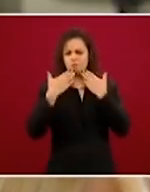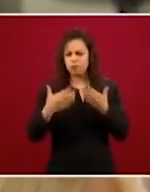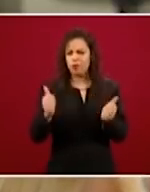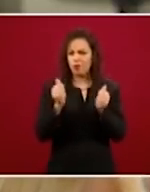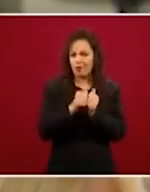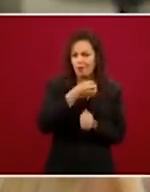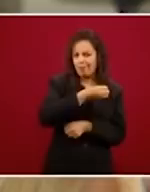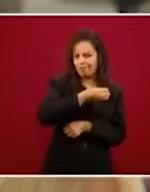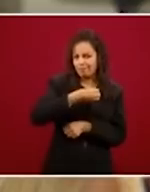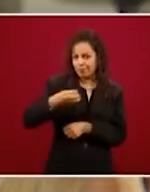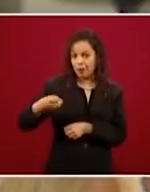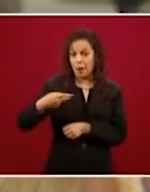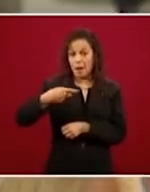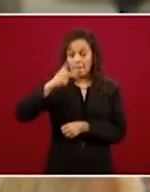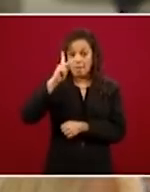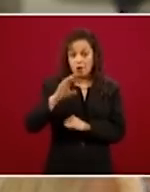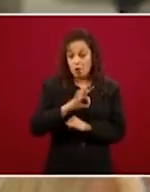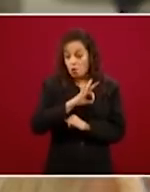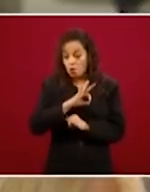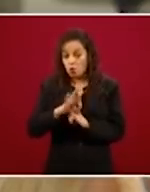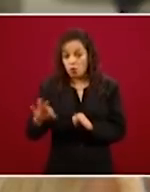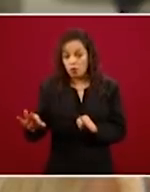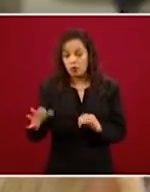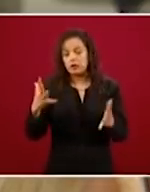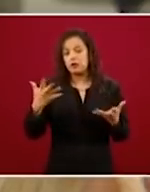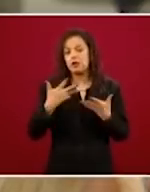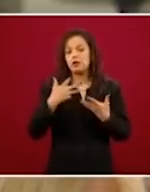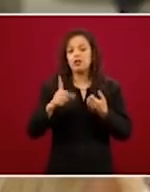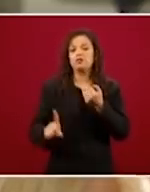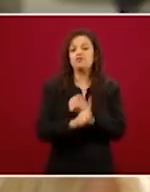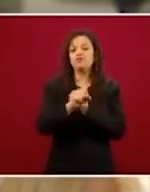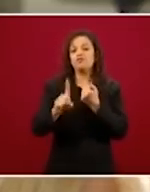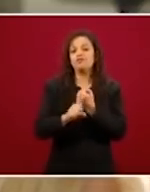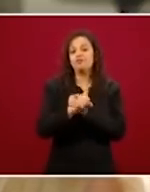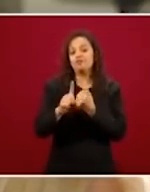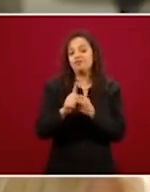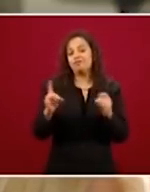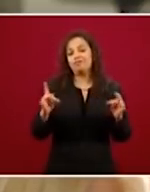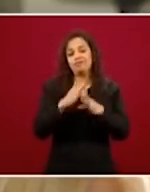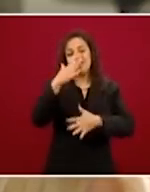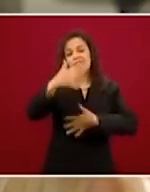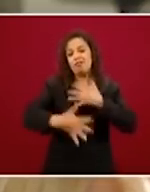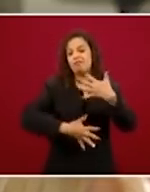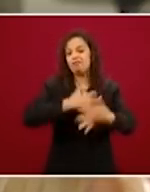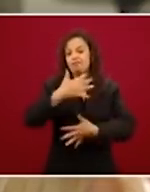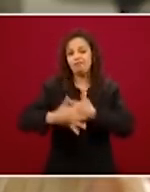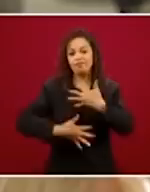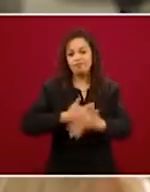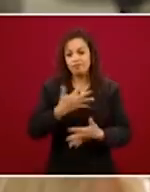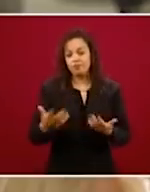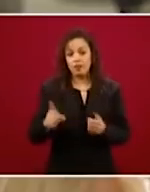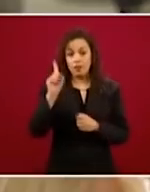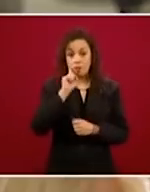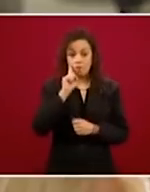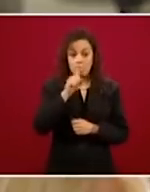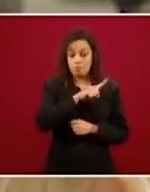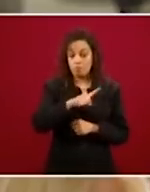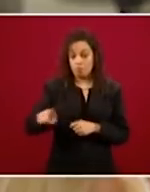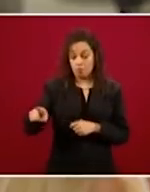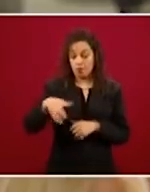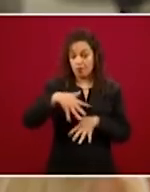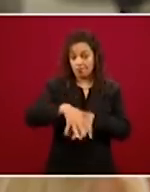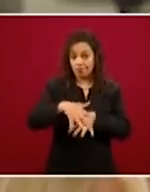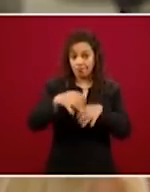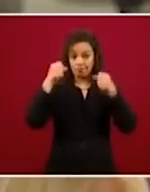pues derivó en una situación de violencia en las damas que estaban en la manifestación se existía se